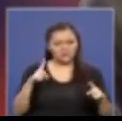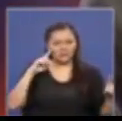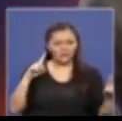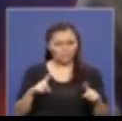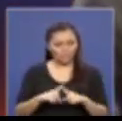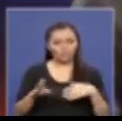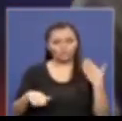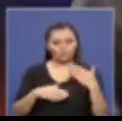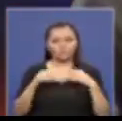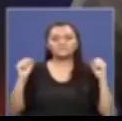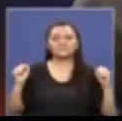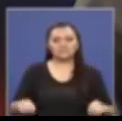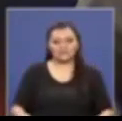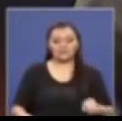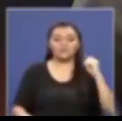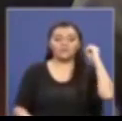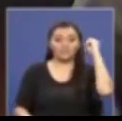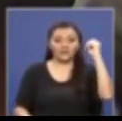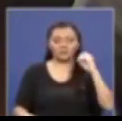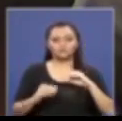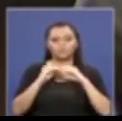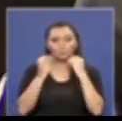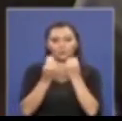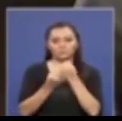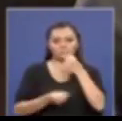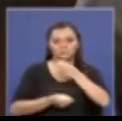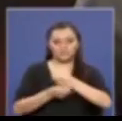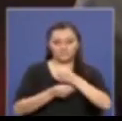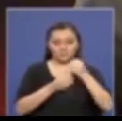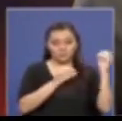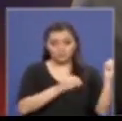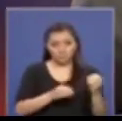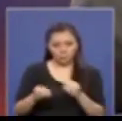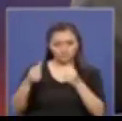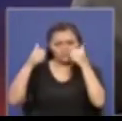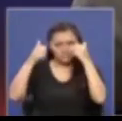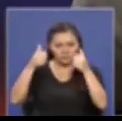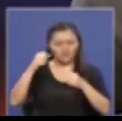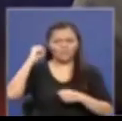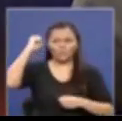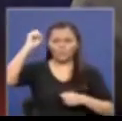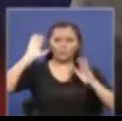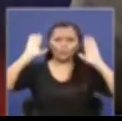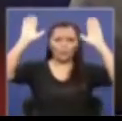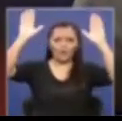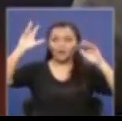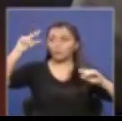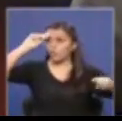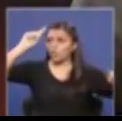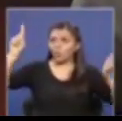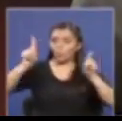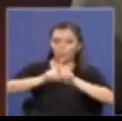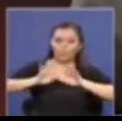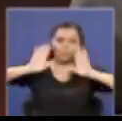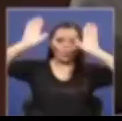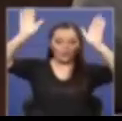acuerdo en el derecho a la organización laboral, el derecho a la huelga, en el caso de que se atente contra esos derechos